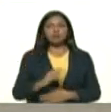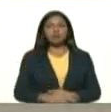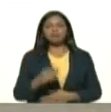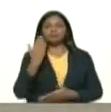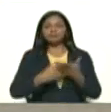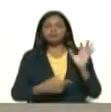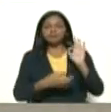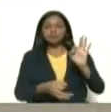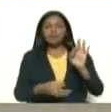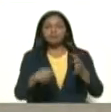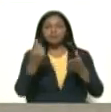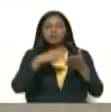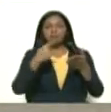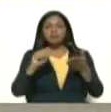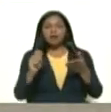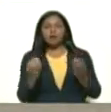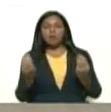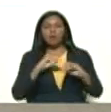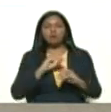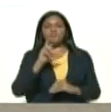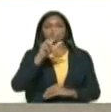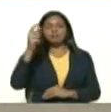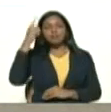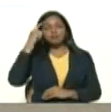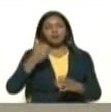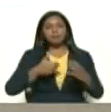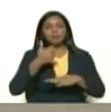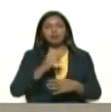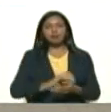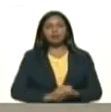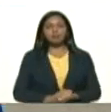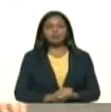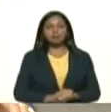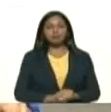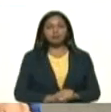decreto, firmado, 30 días más del estado de alarma.